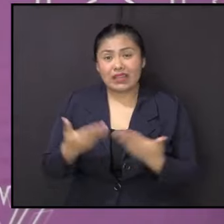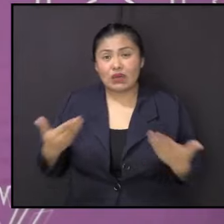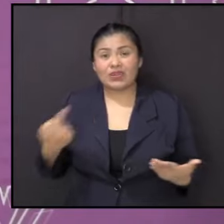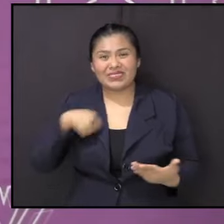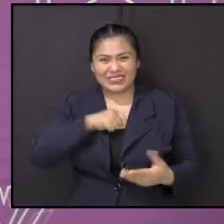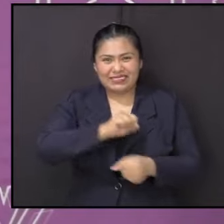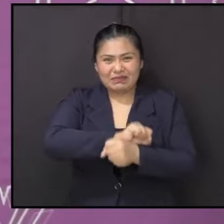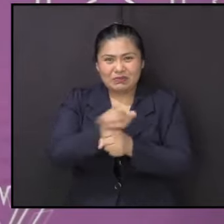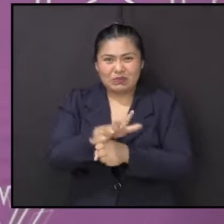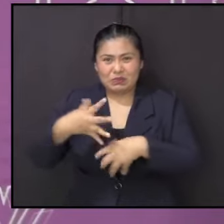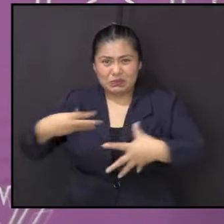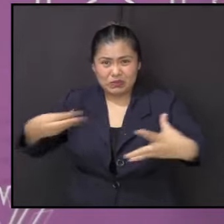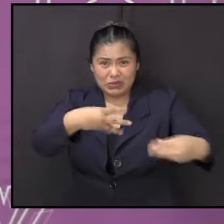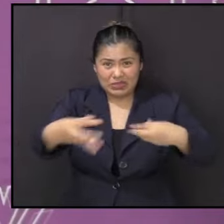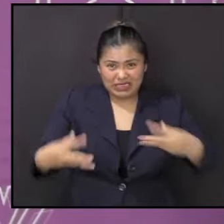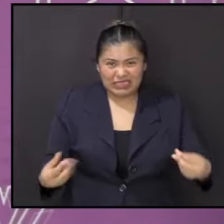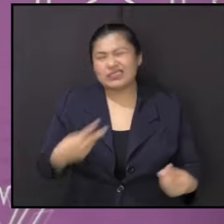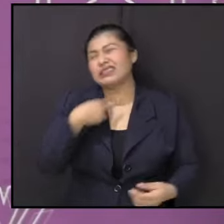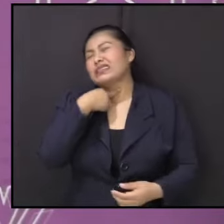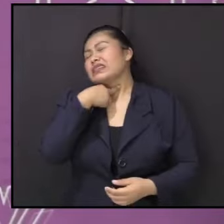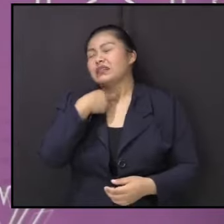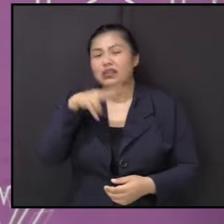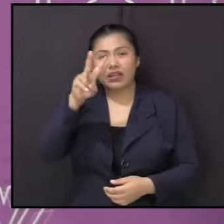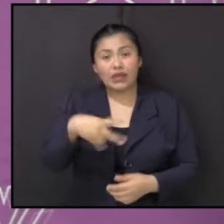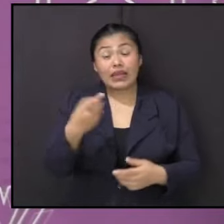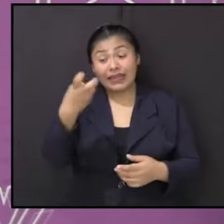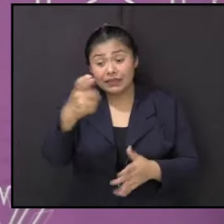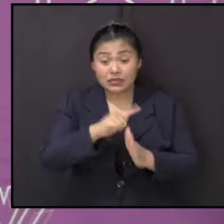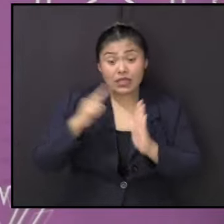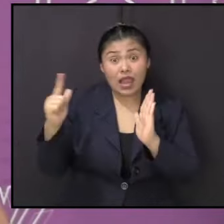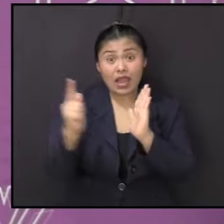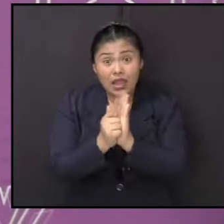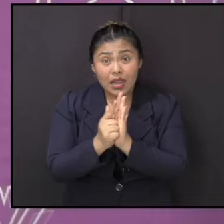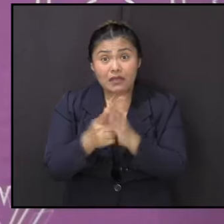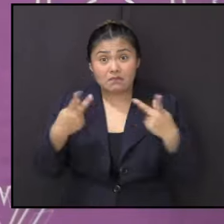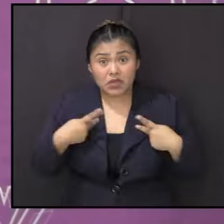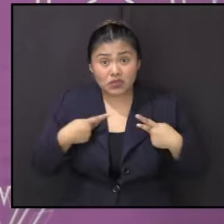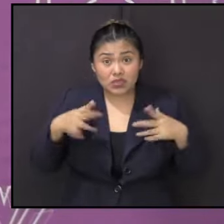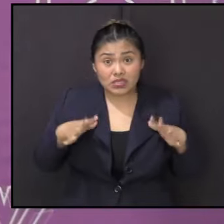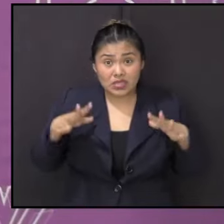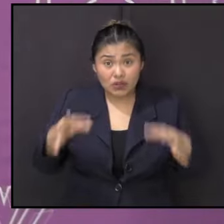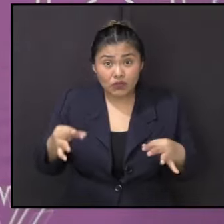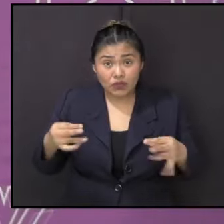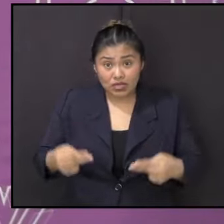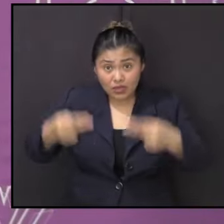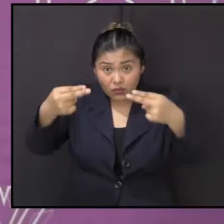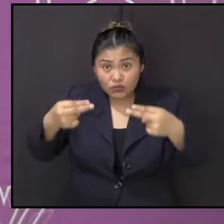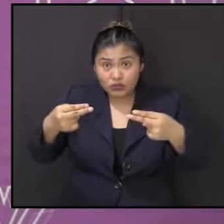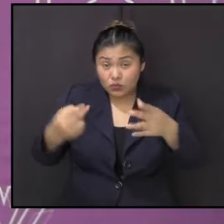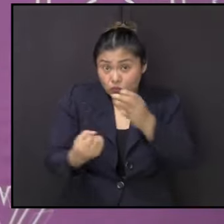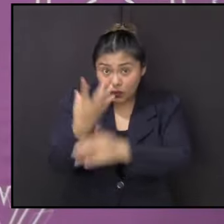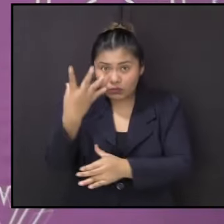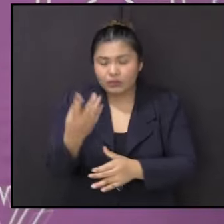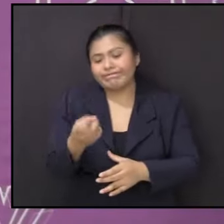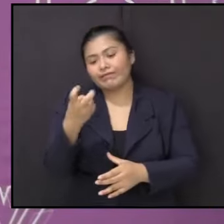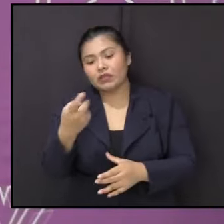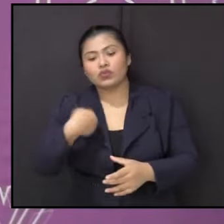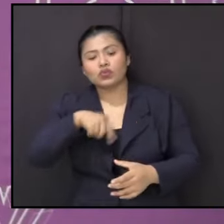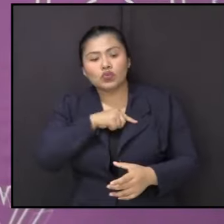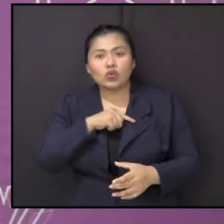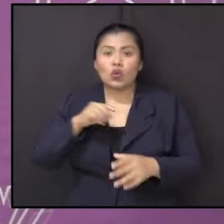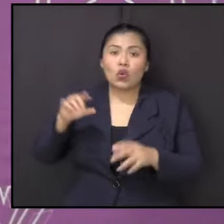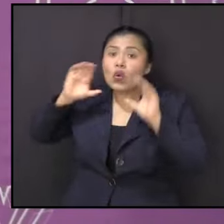pandemia. Por eso es tan importante esta ley de emprendedores y el fortalecimiento del trabajo entre el Congreso local, el